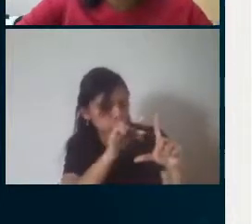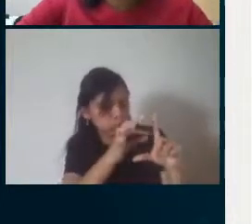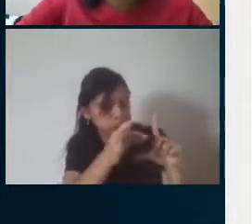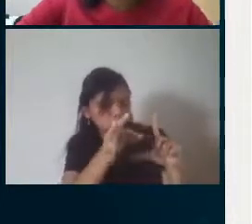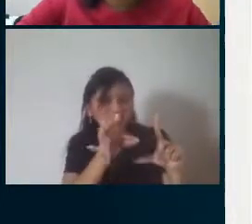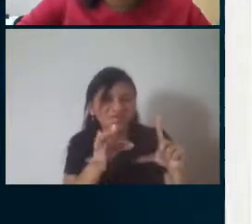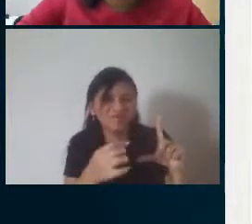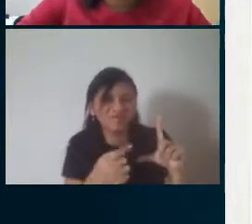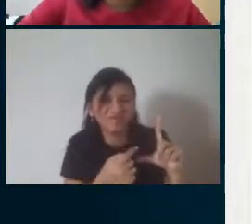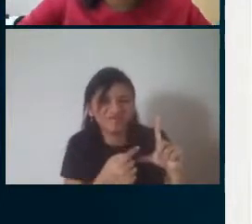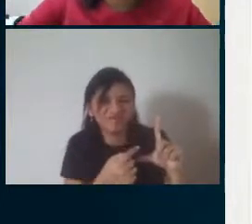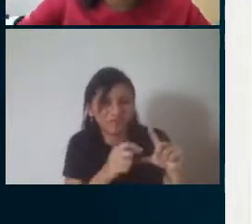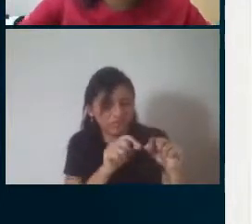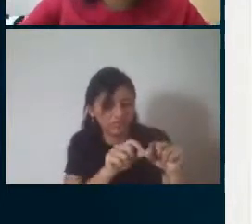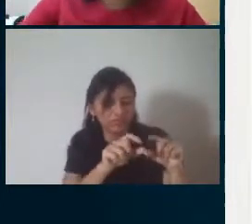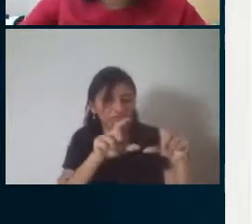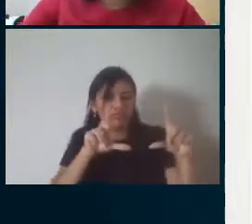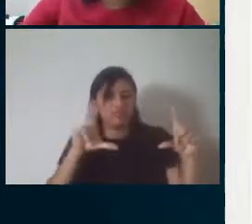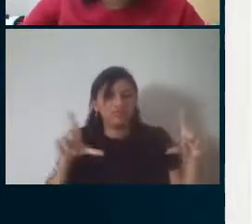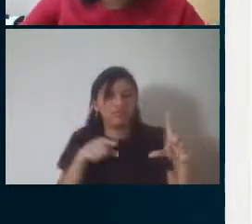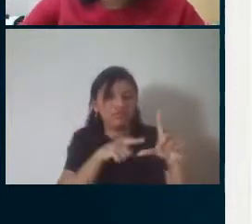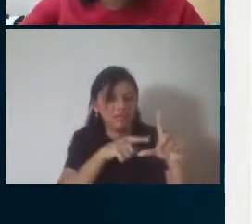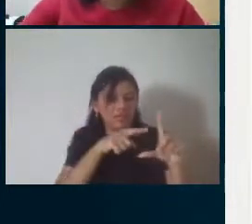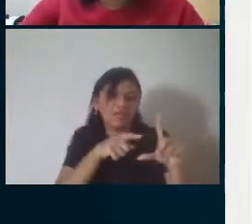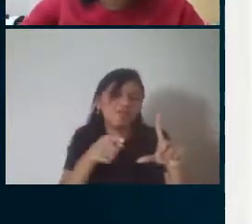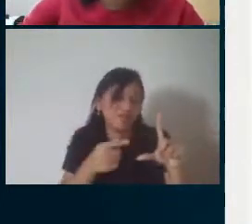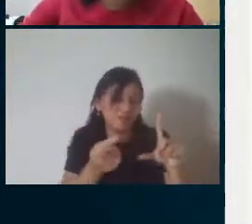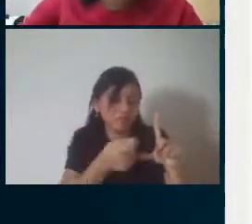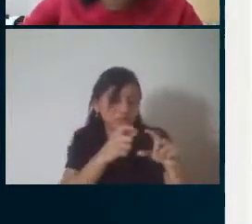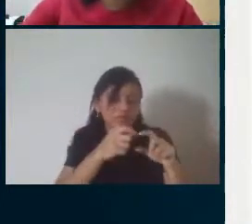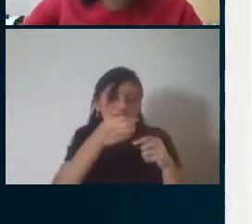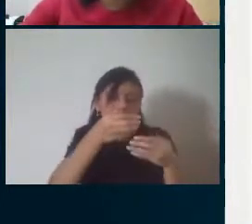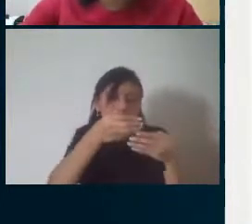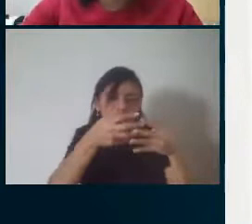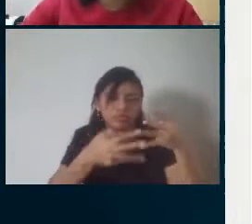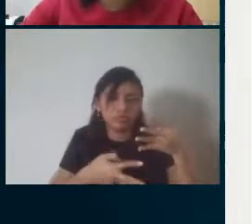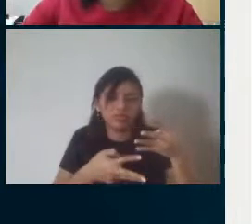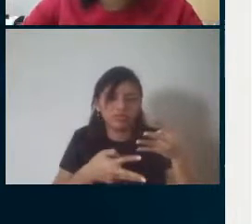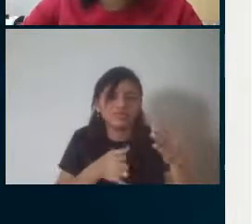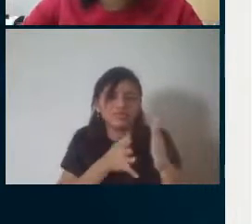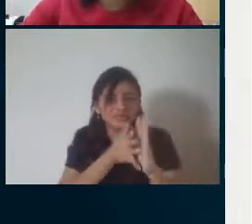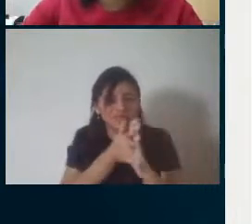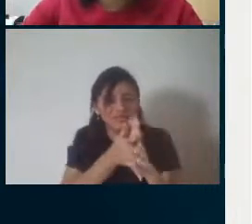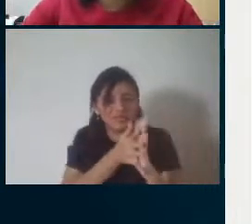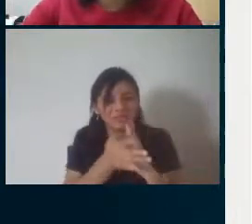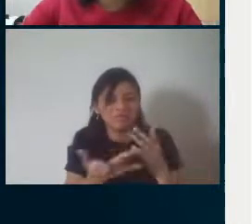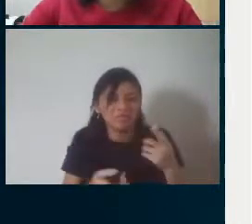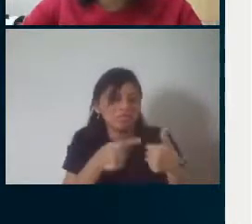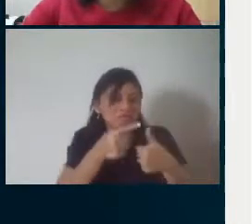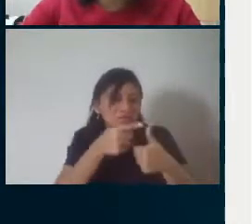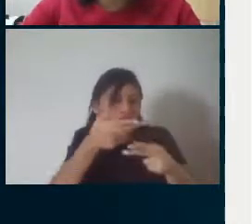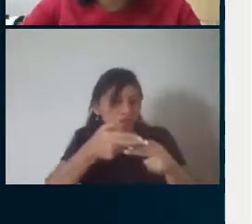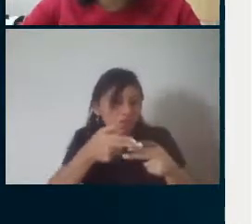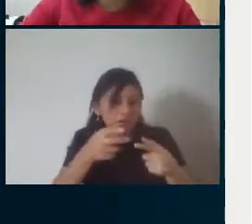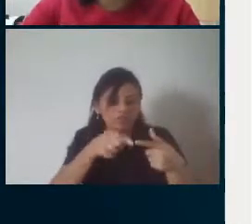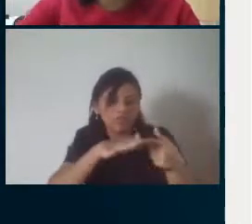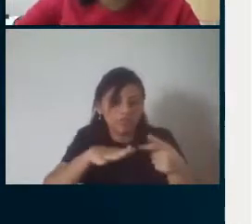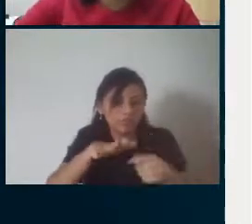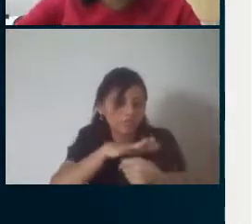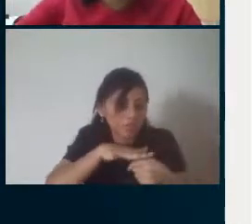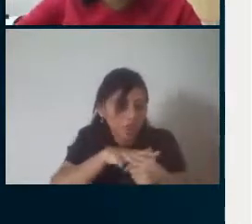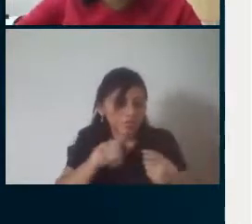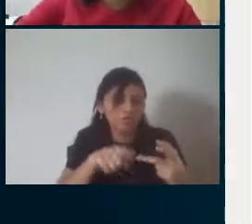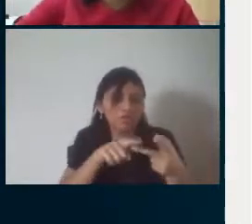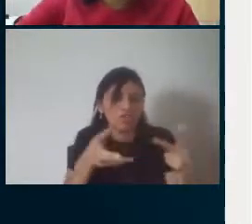se puede ampliar información sobre el cliente, como el nombre, el monto de la penalización, el barrio al que pertenece, su número de acuerdo comercial y su consumo